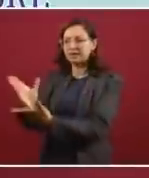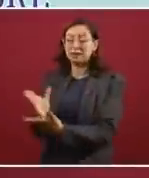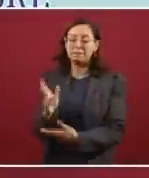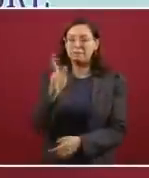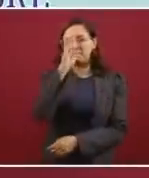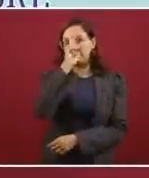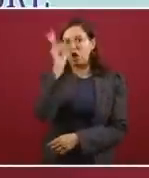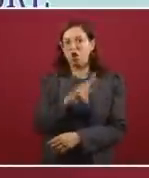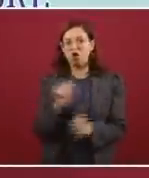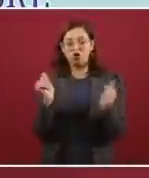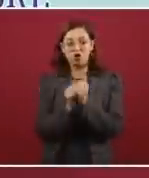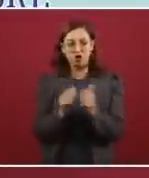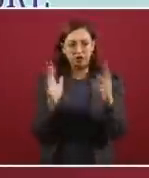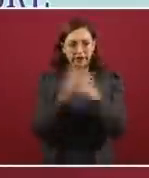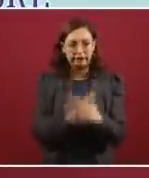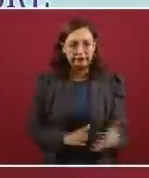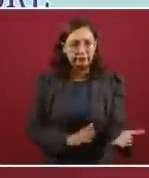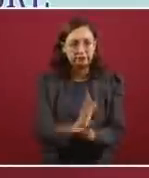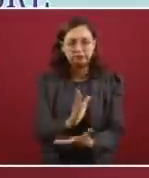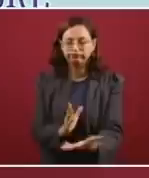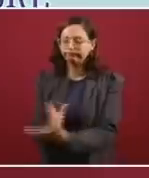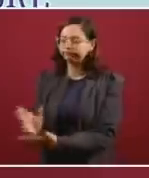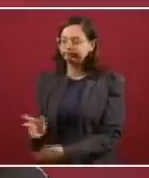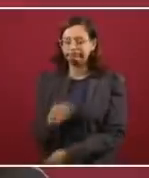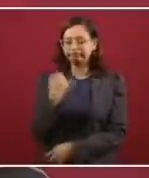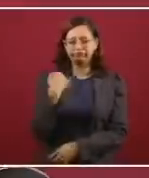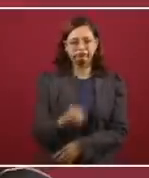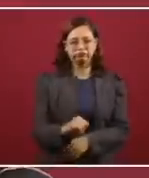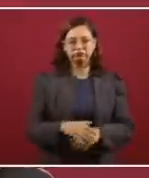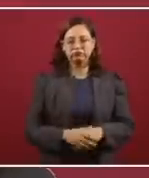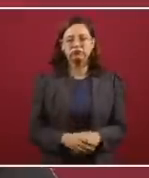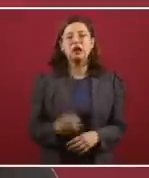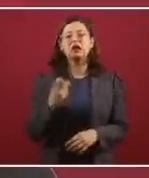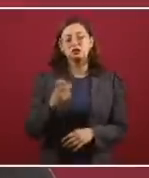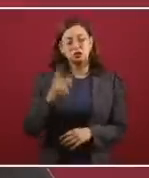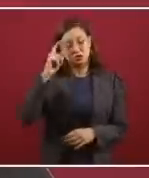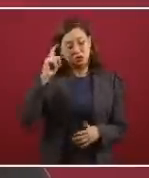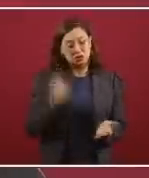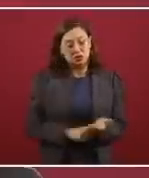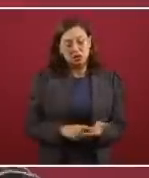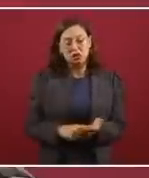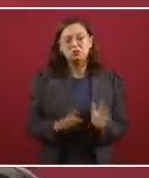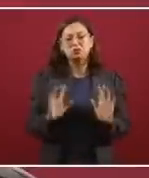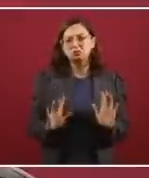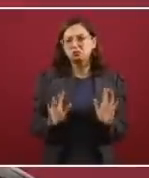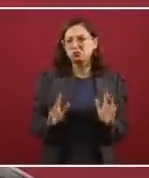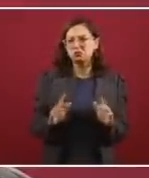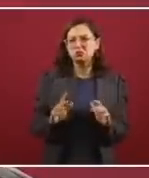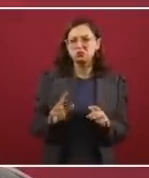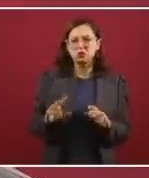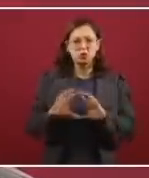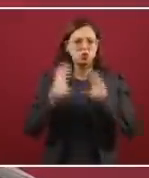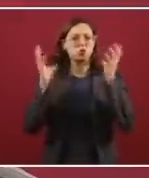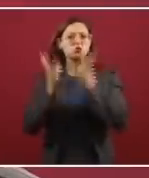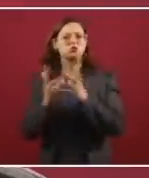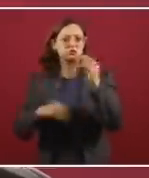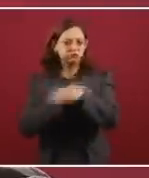que ver con el uso de la fuerza. Y ahí sí creo que hay un consenso muy amplio en el mundo.